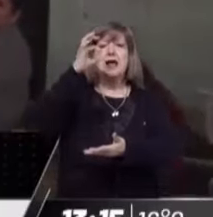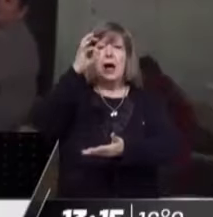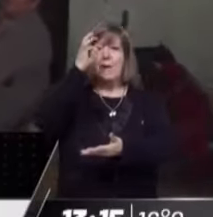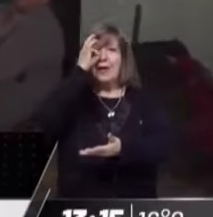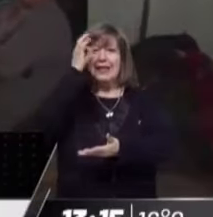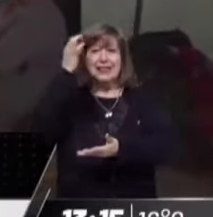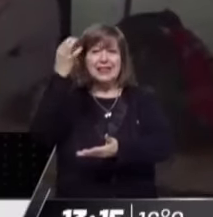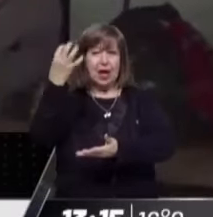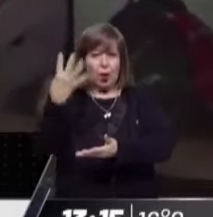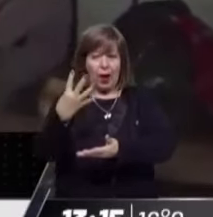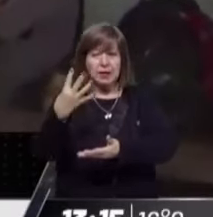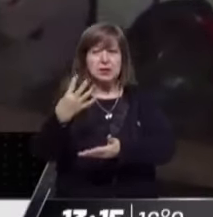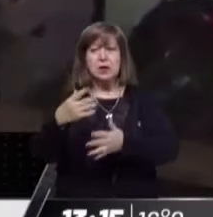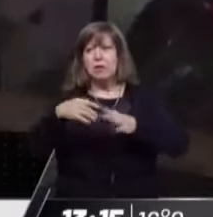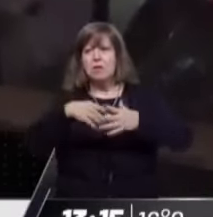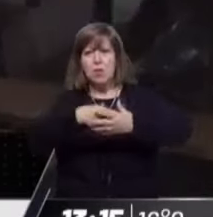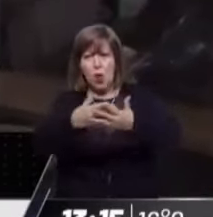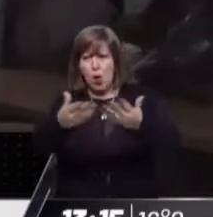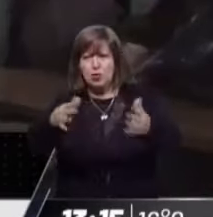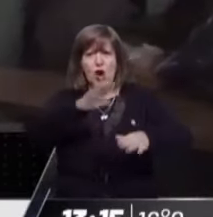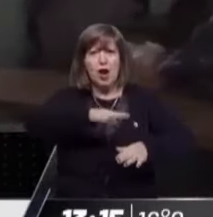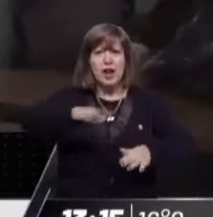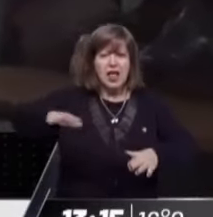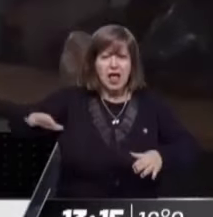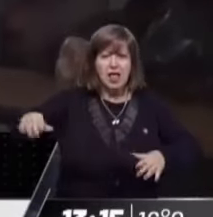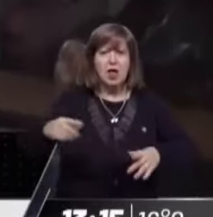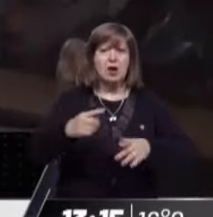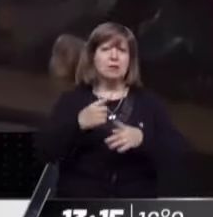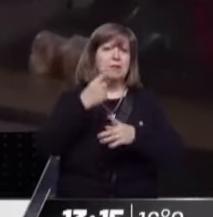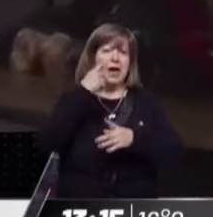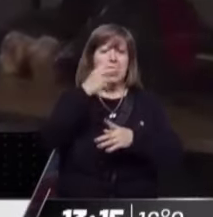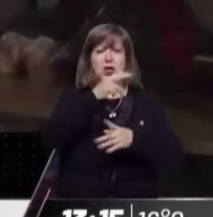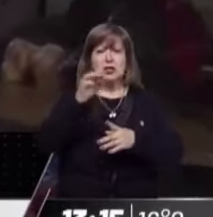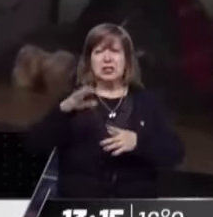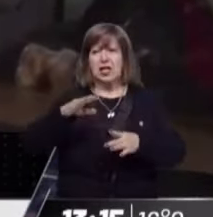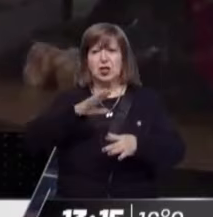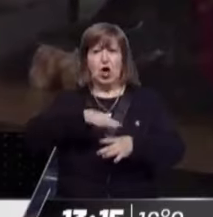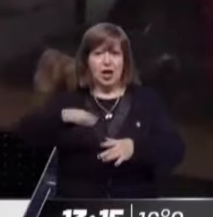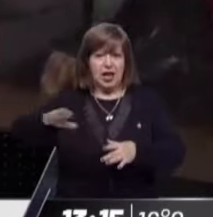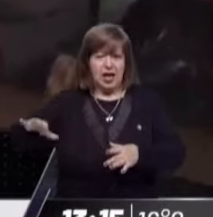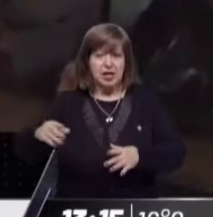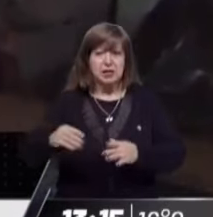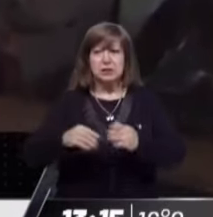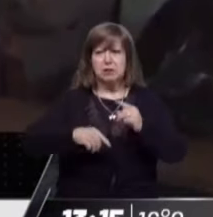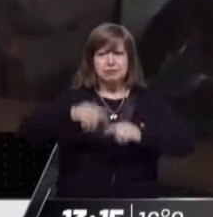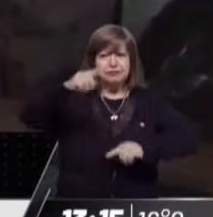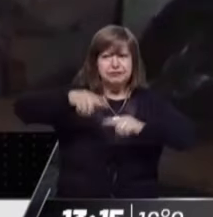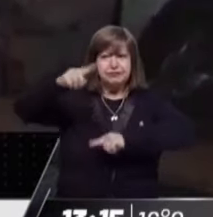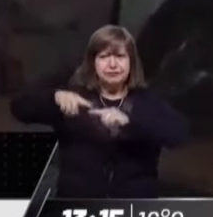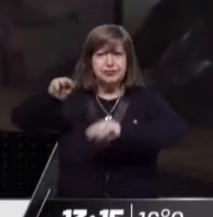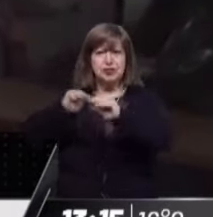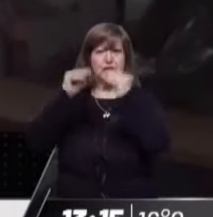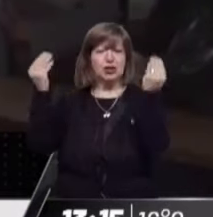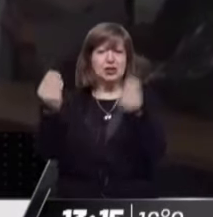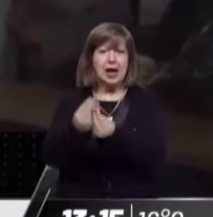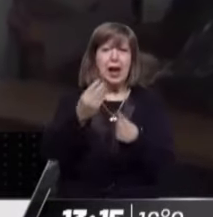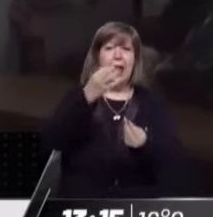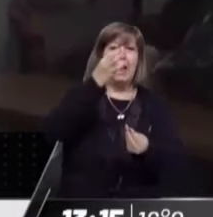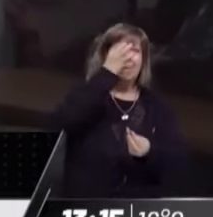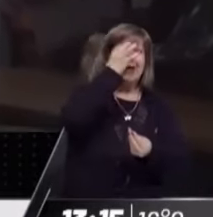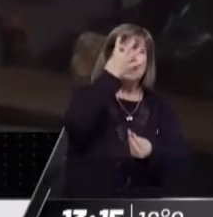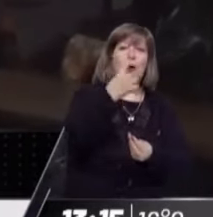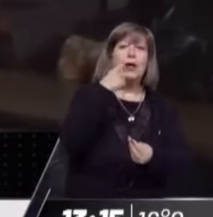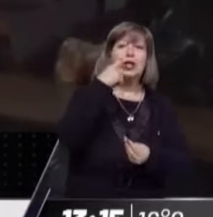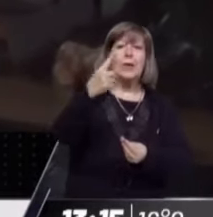a 15112 chicos va a rendir esto para más de 24000 l todos números pero